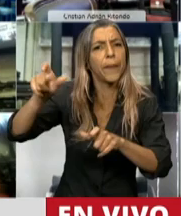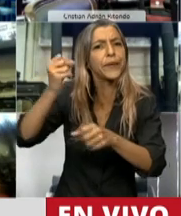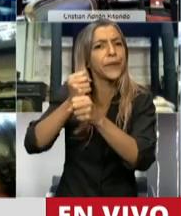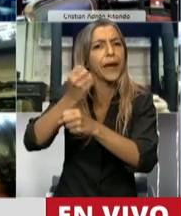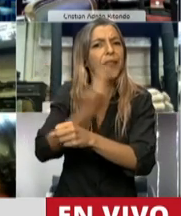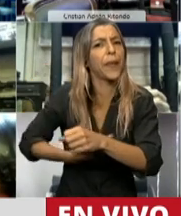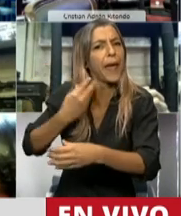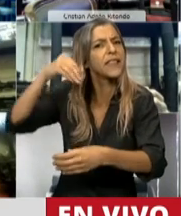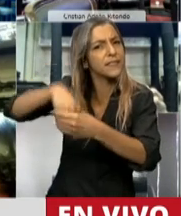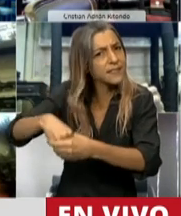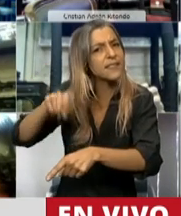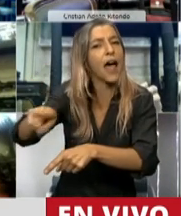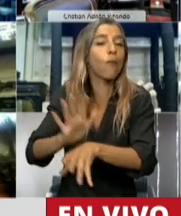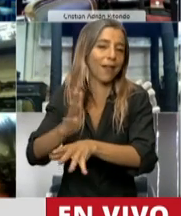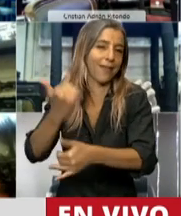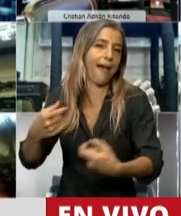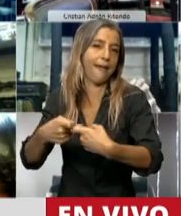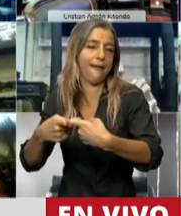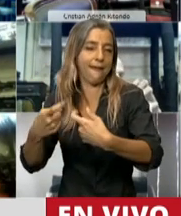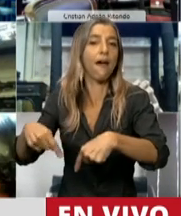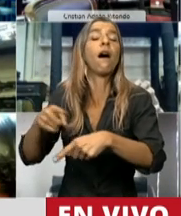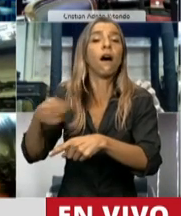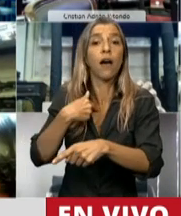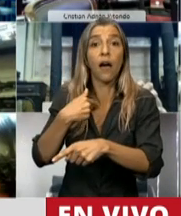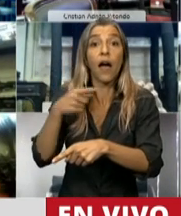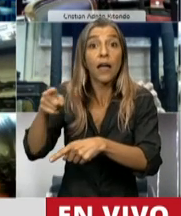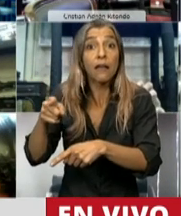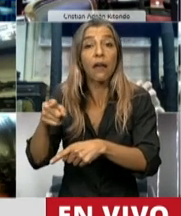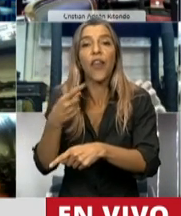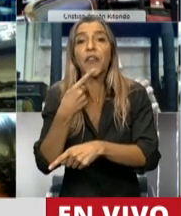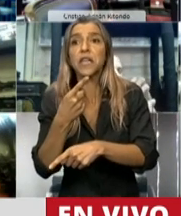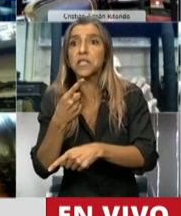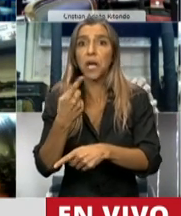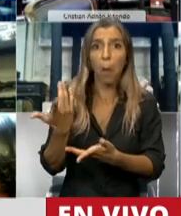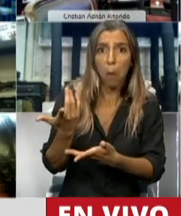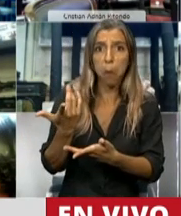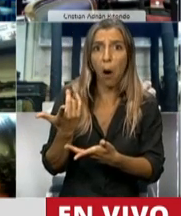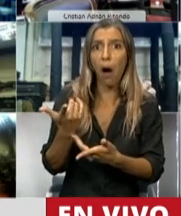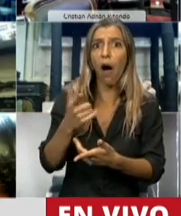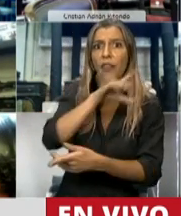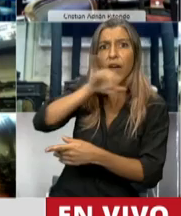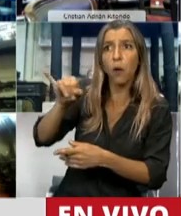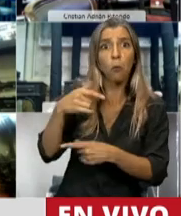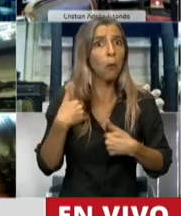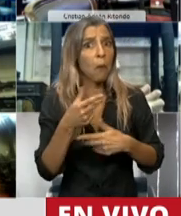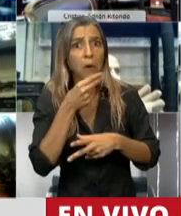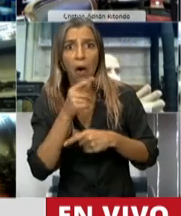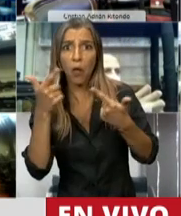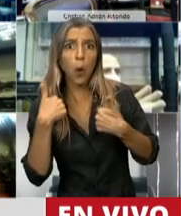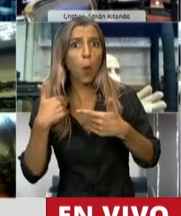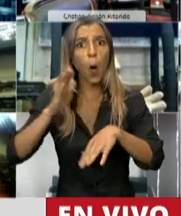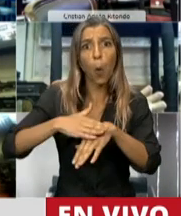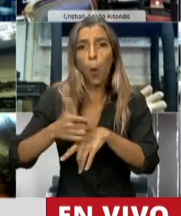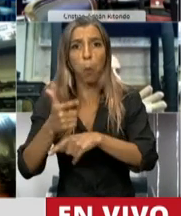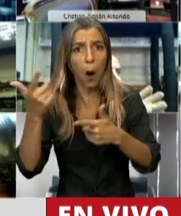cómplices en definitiva desistan de querellas cuando hay una sólida prueba ahí sí sustentada y donde se ha demostrado claramente